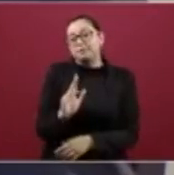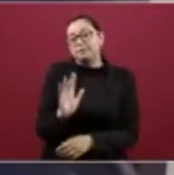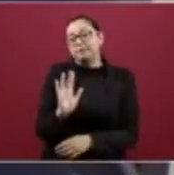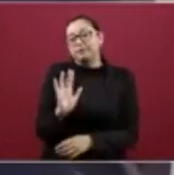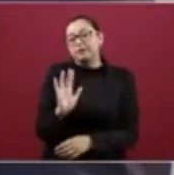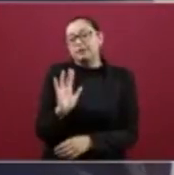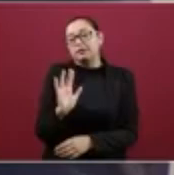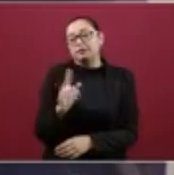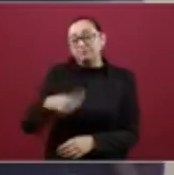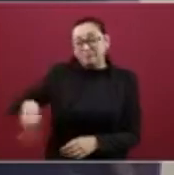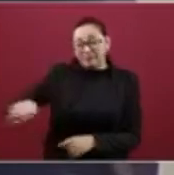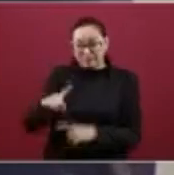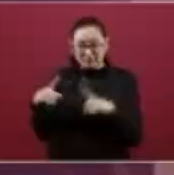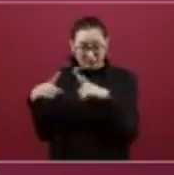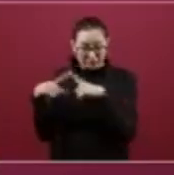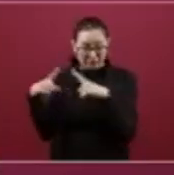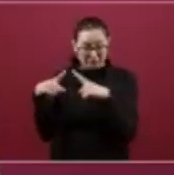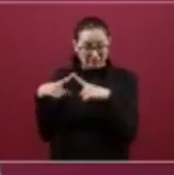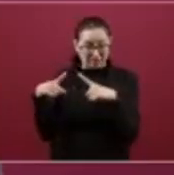las iglesias